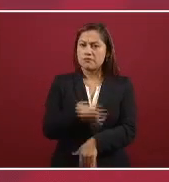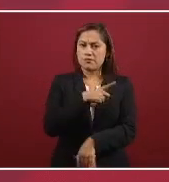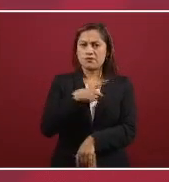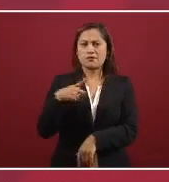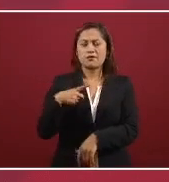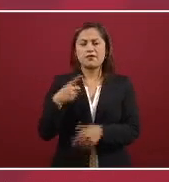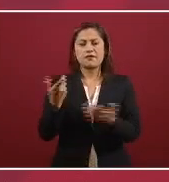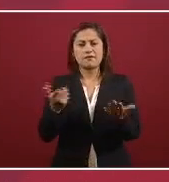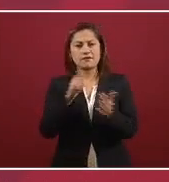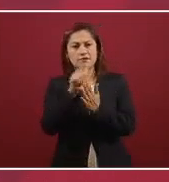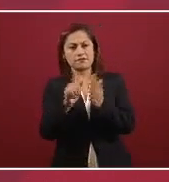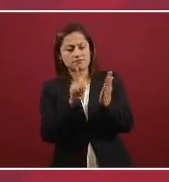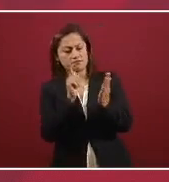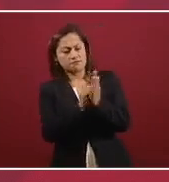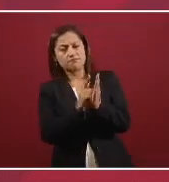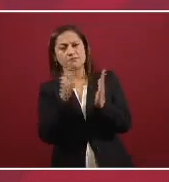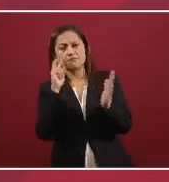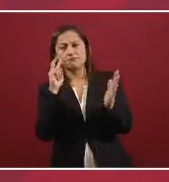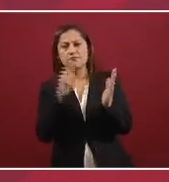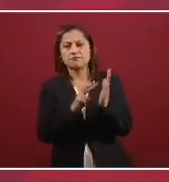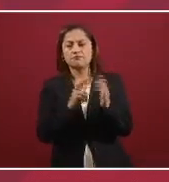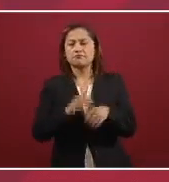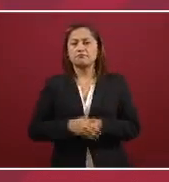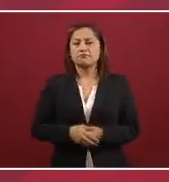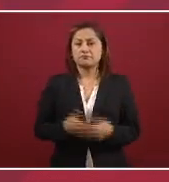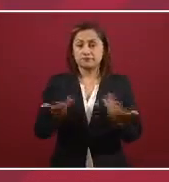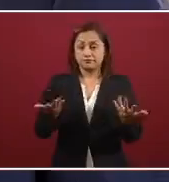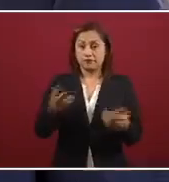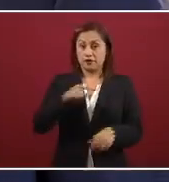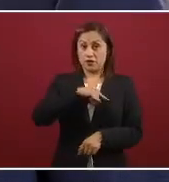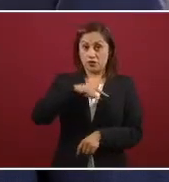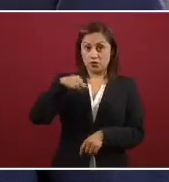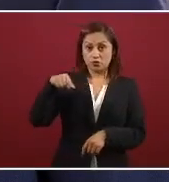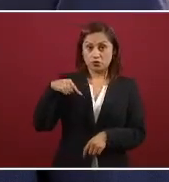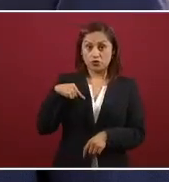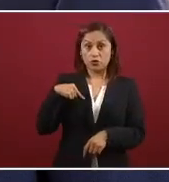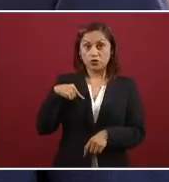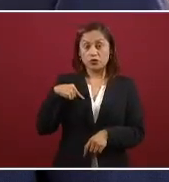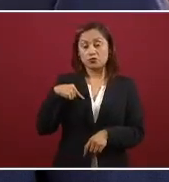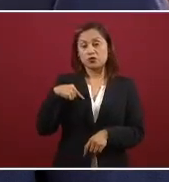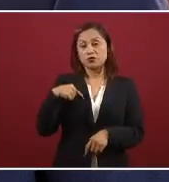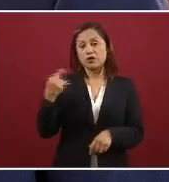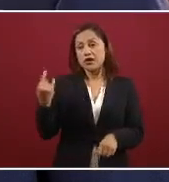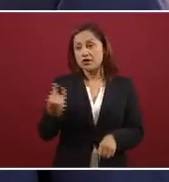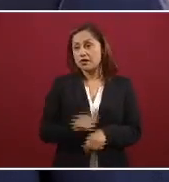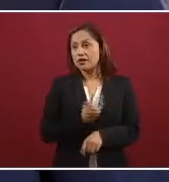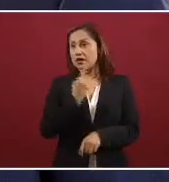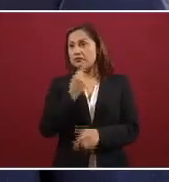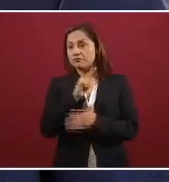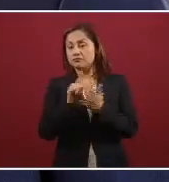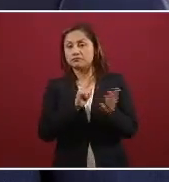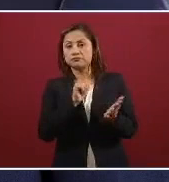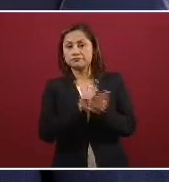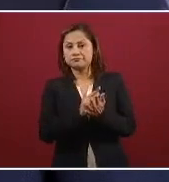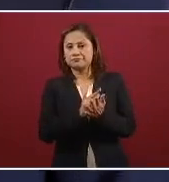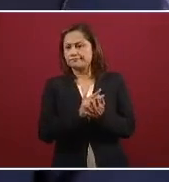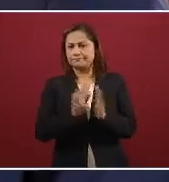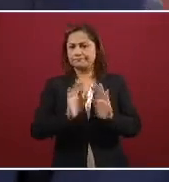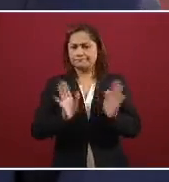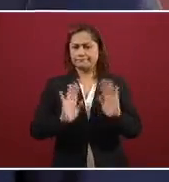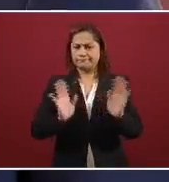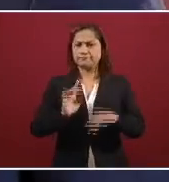y nosotros no vamos a incumplir con nuestras responsabilidades legales.